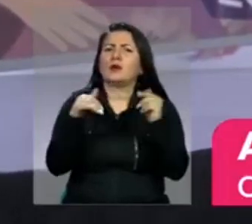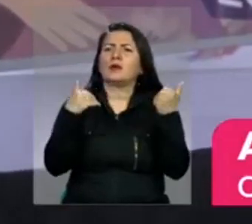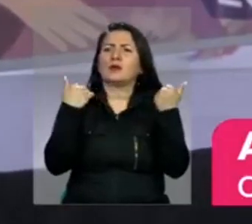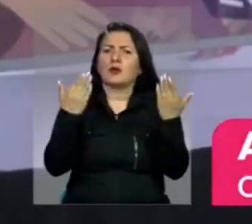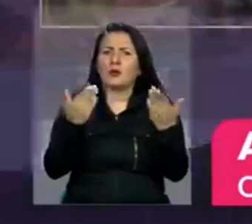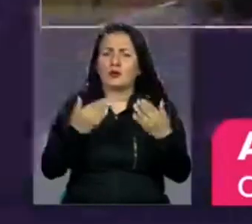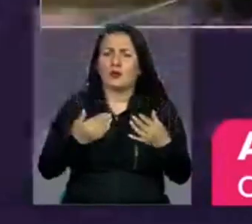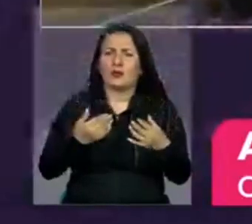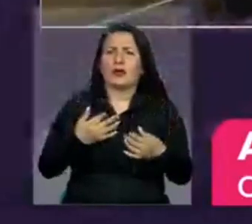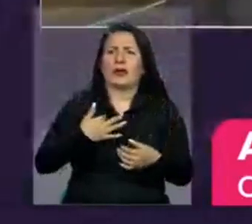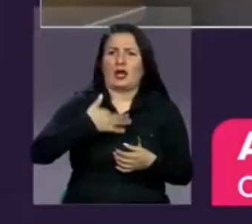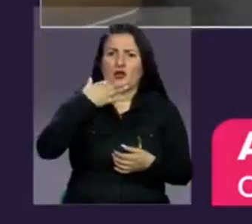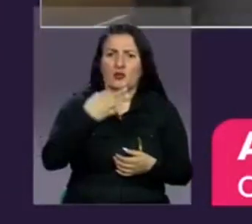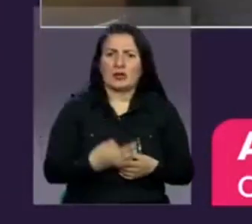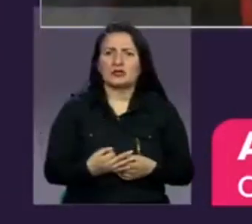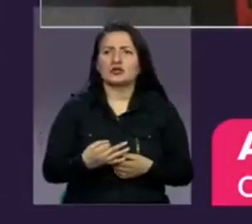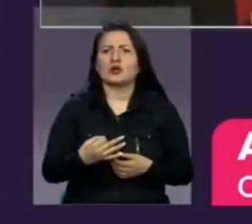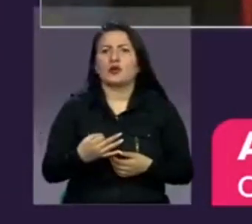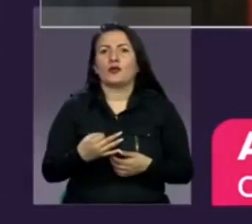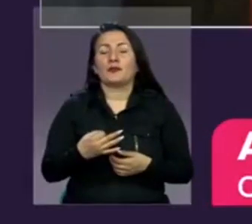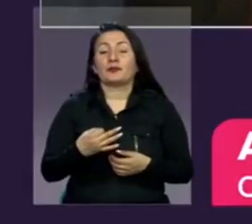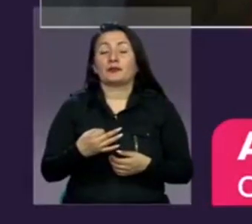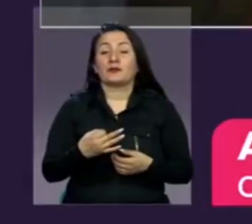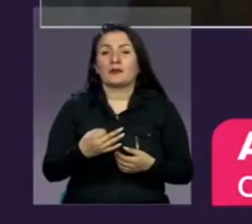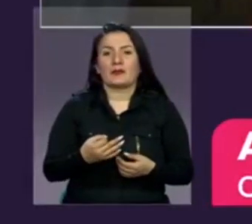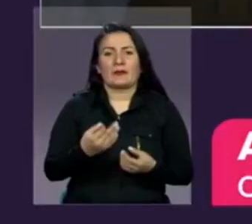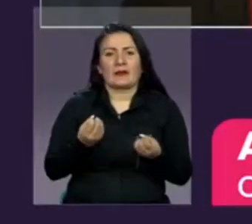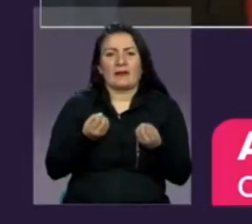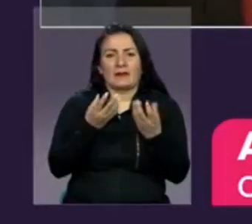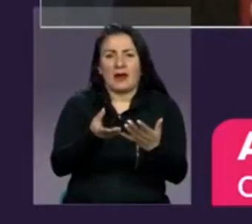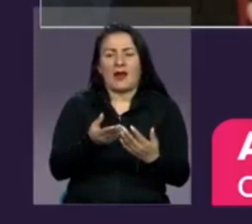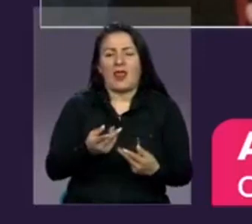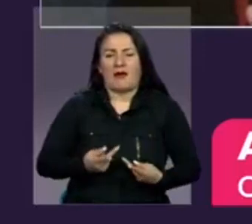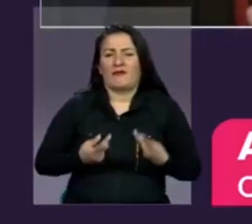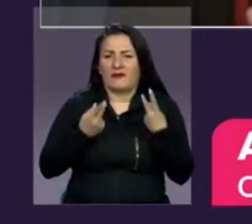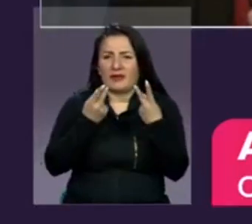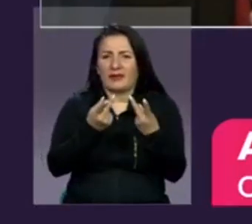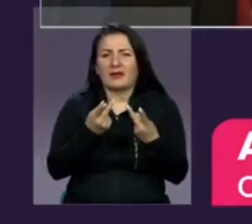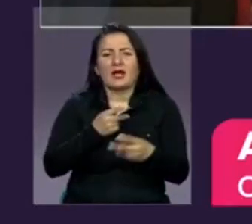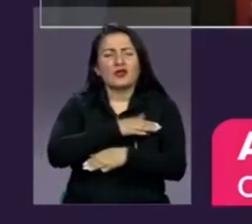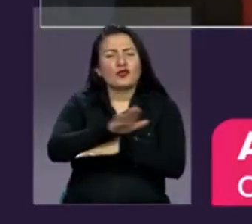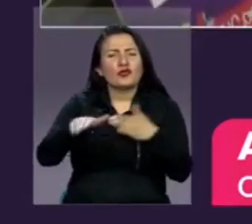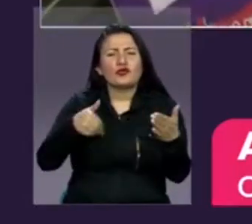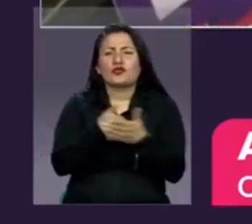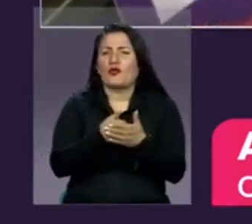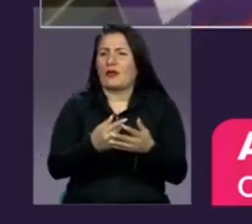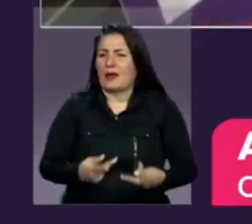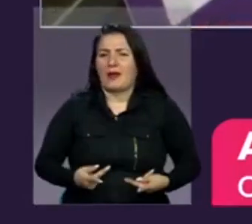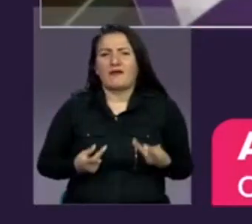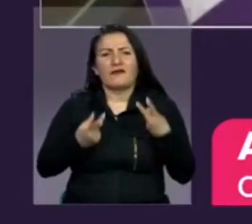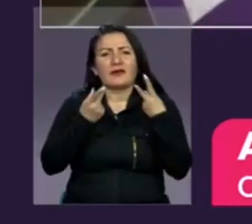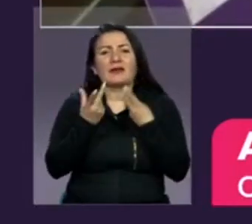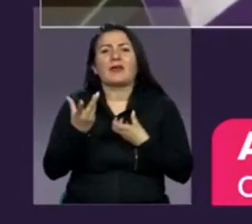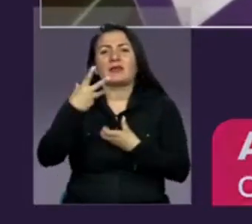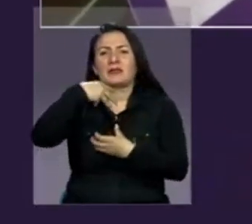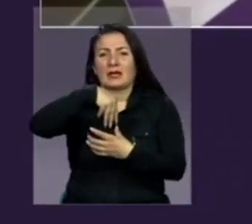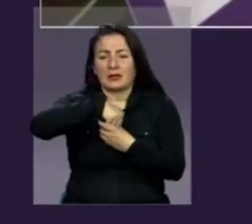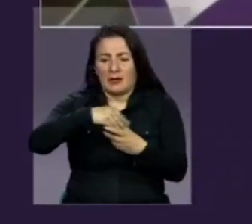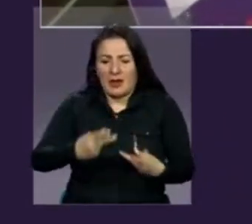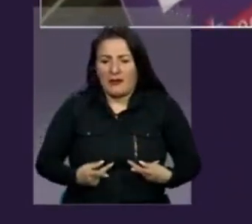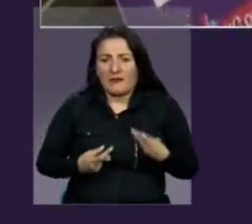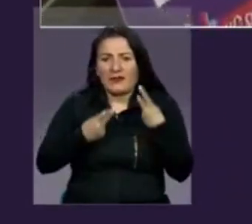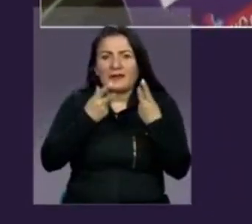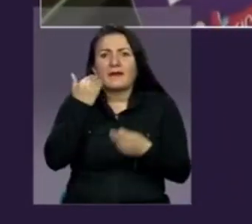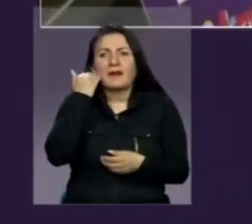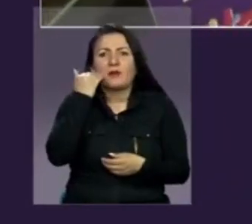educación, tiene que ver con la valoración de la vida, de todas las vidas y dentro de todas las vidas la vida de la mujer.